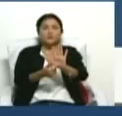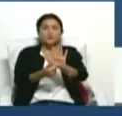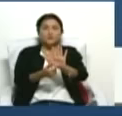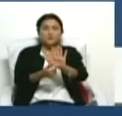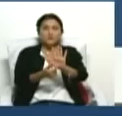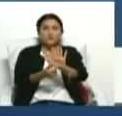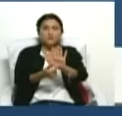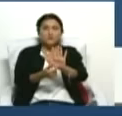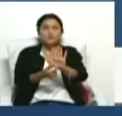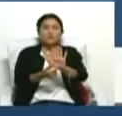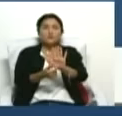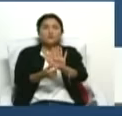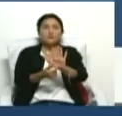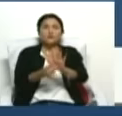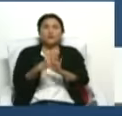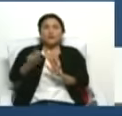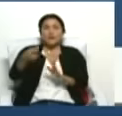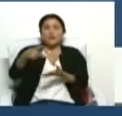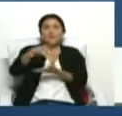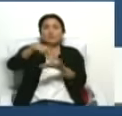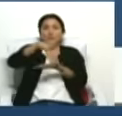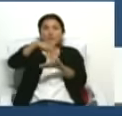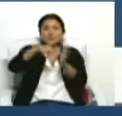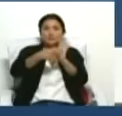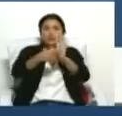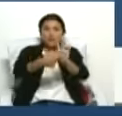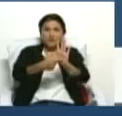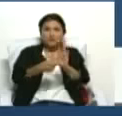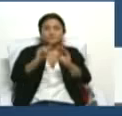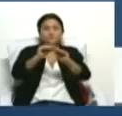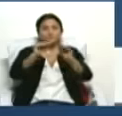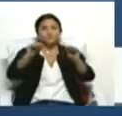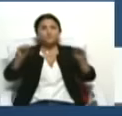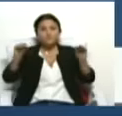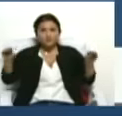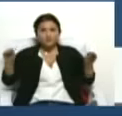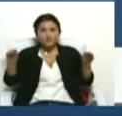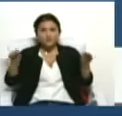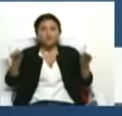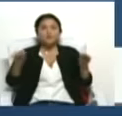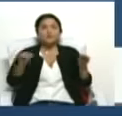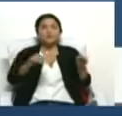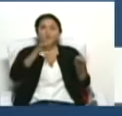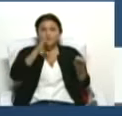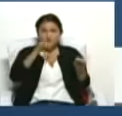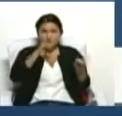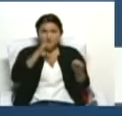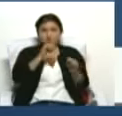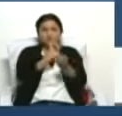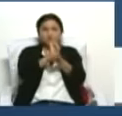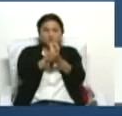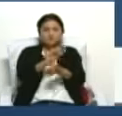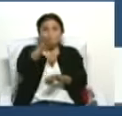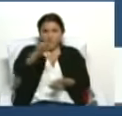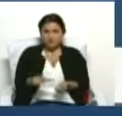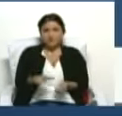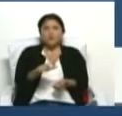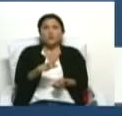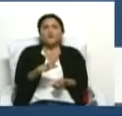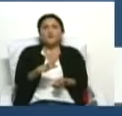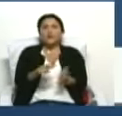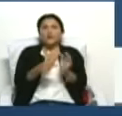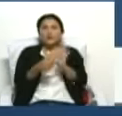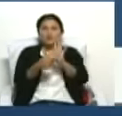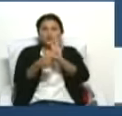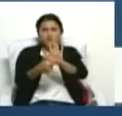Alejandro González de Canales Plaza, contra quien se solicitó y fue acordada medida de privación judicial preventiva de libertad por